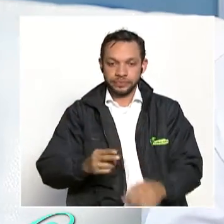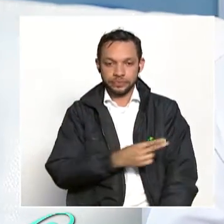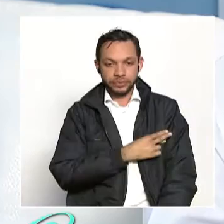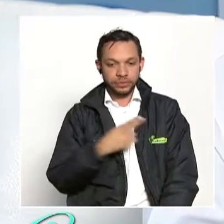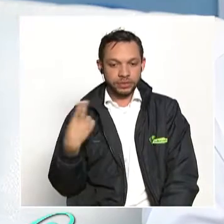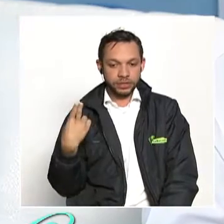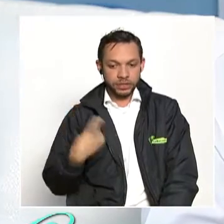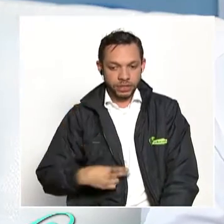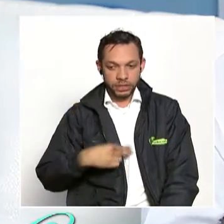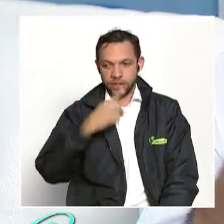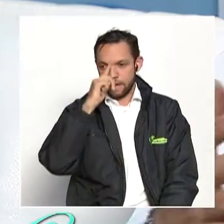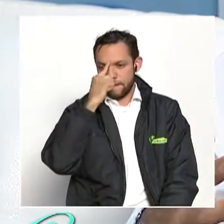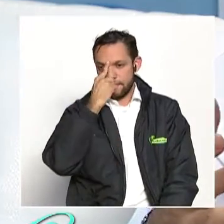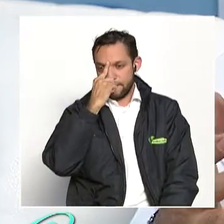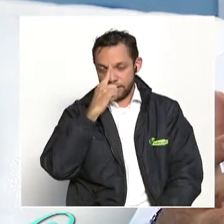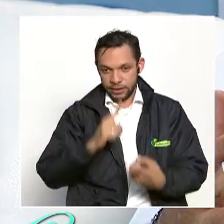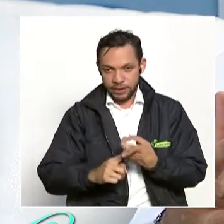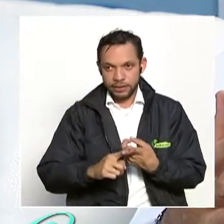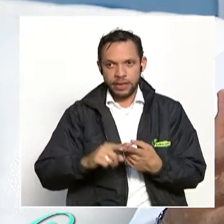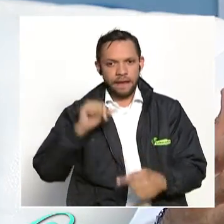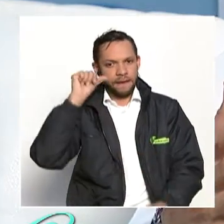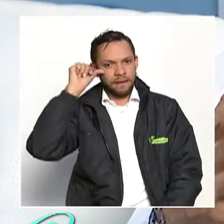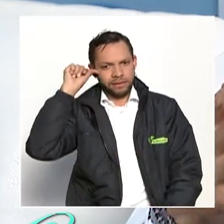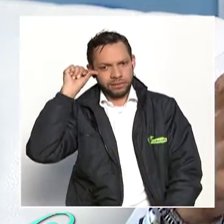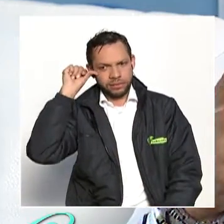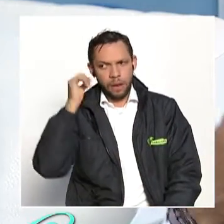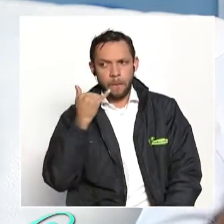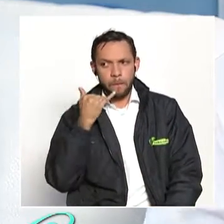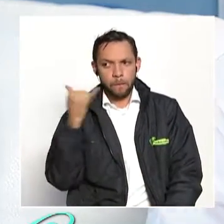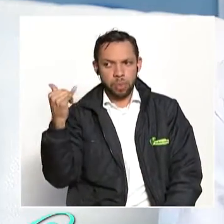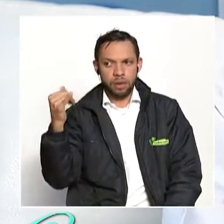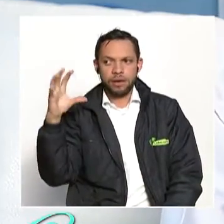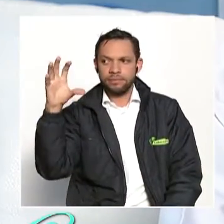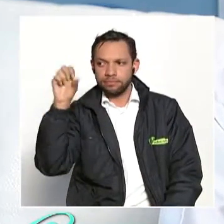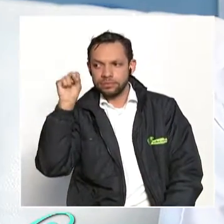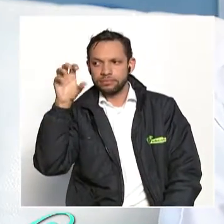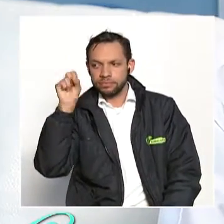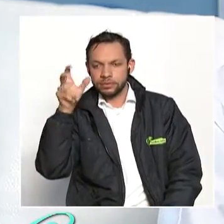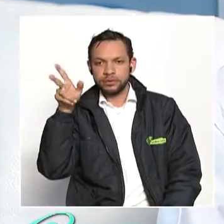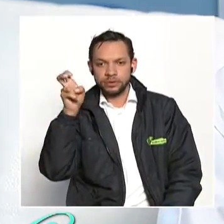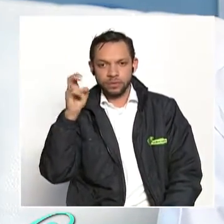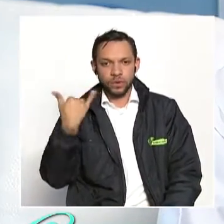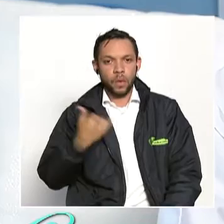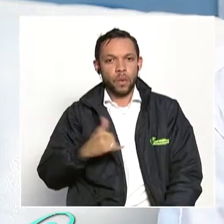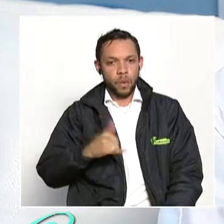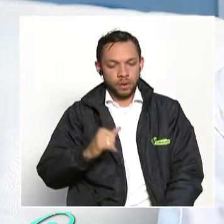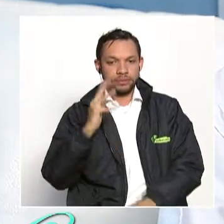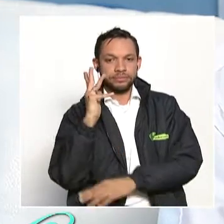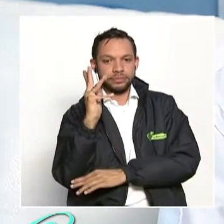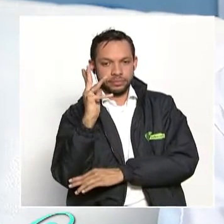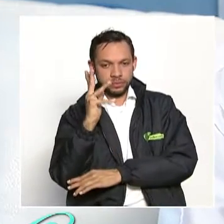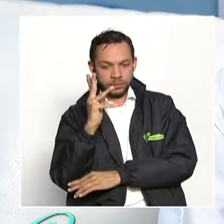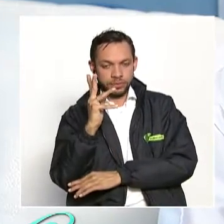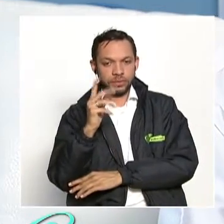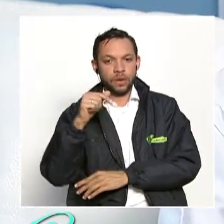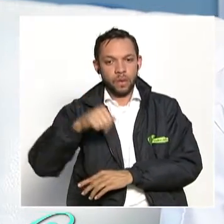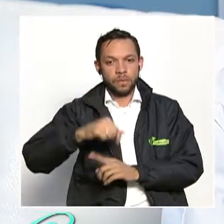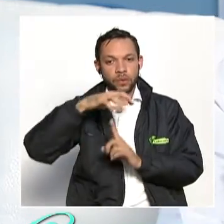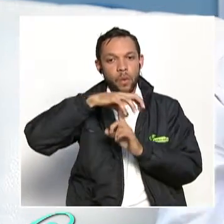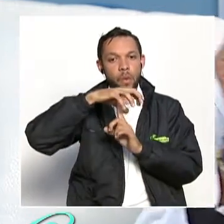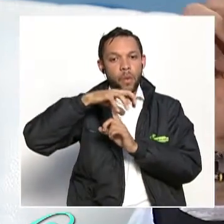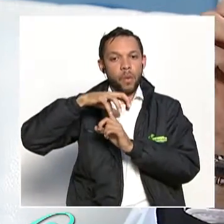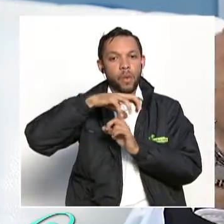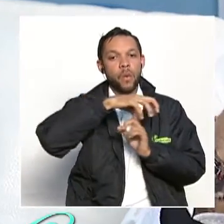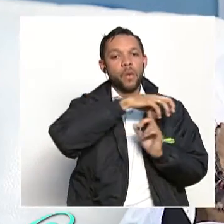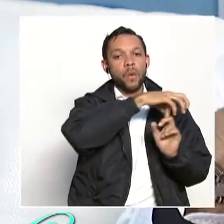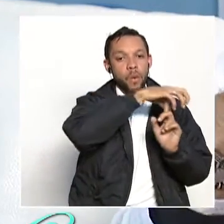en la India, en todo el Oriente, que nos beneficiarían mucho. Hoy estaba en un congreso sobre hongos que se